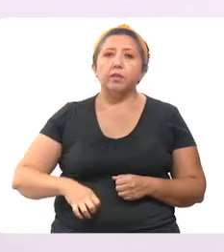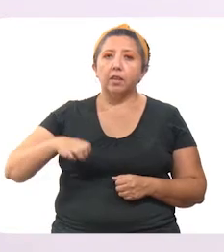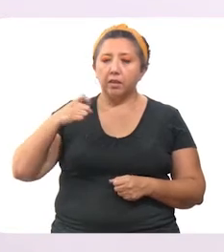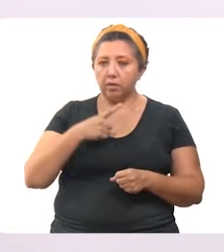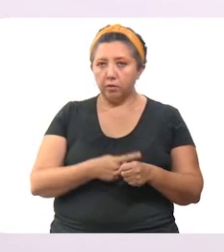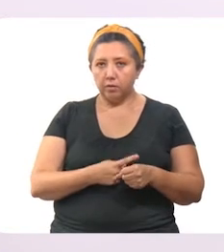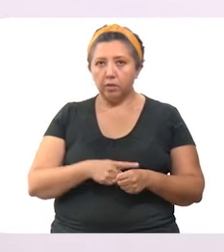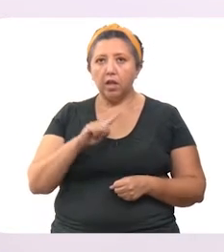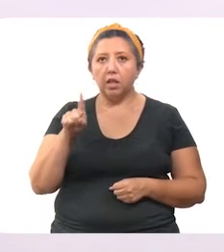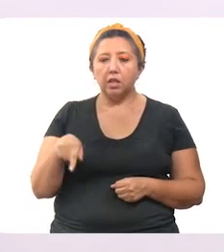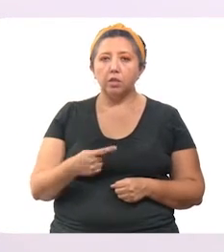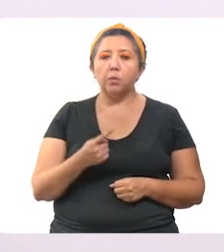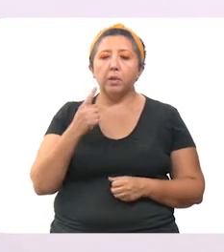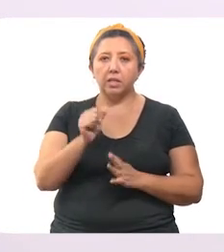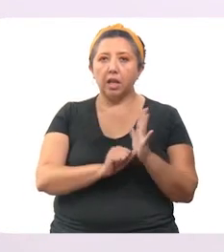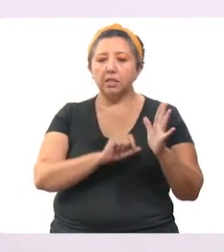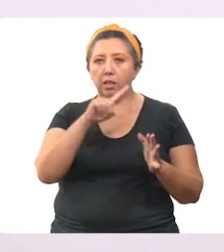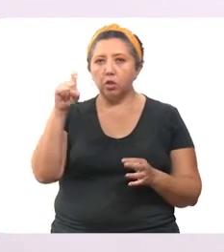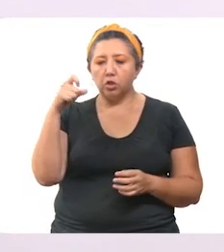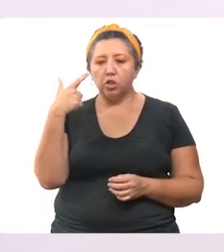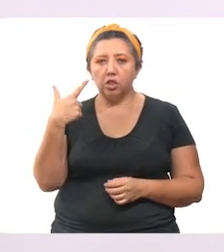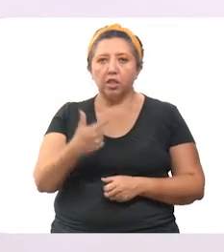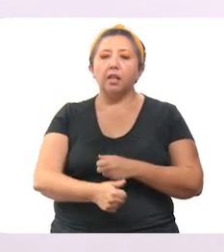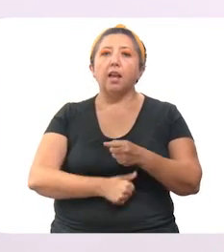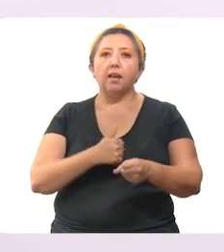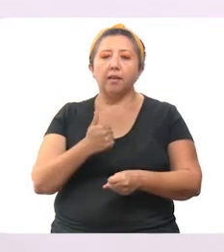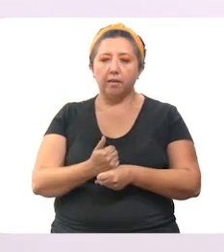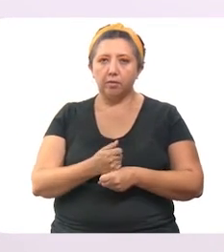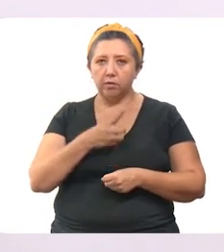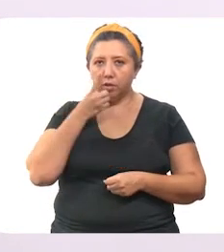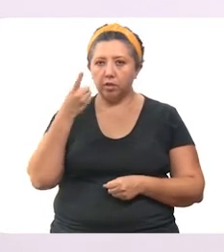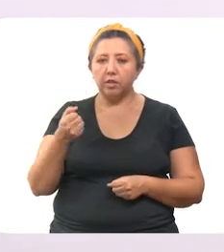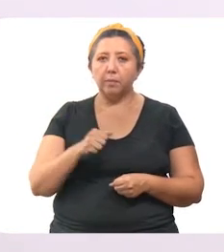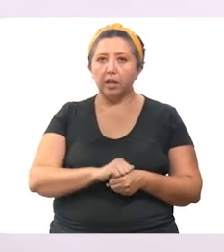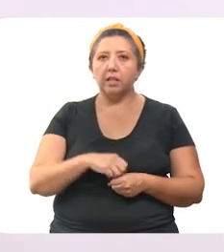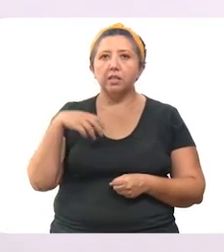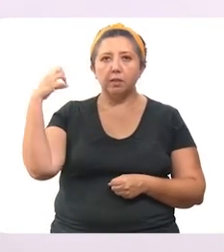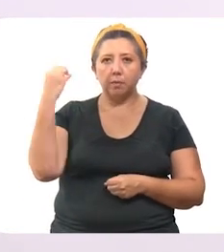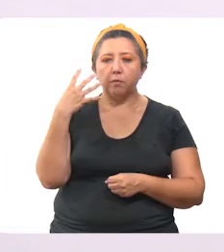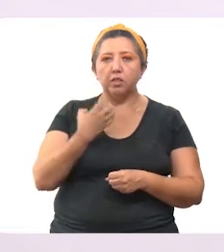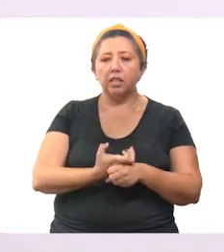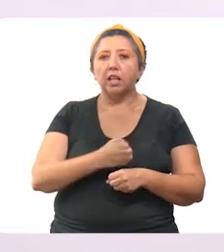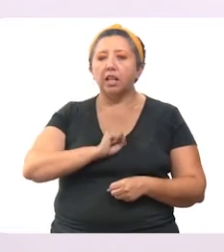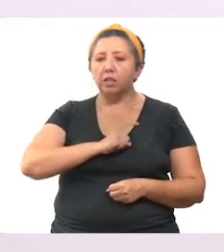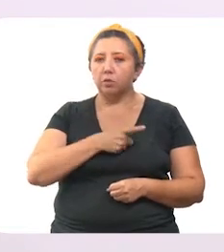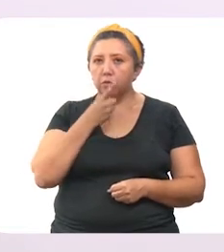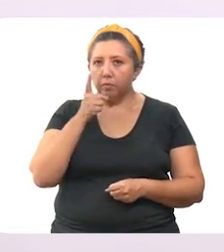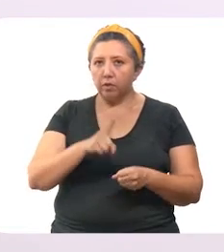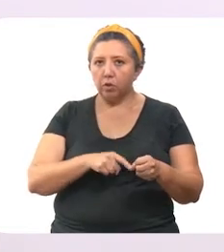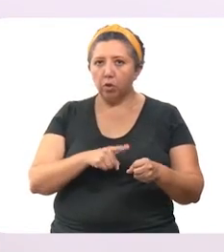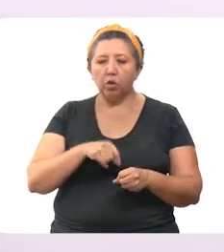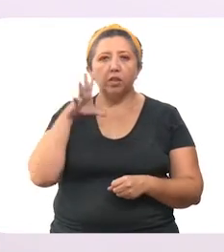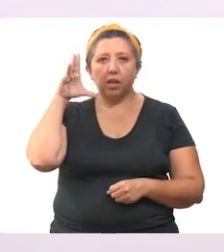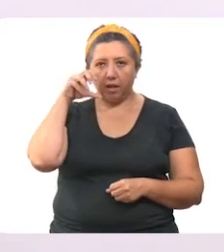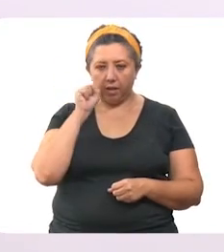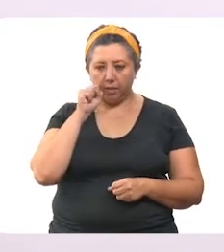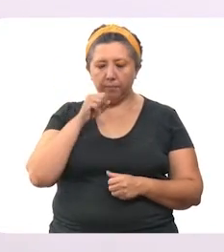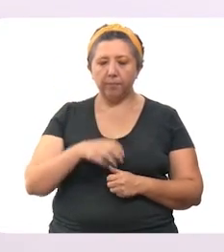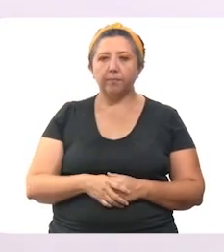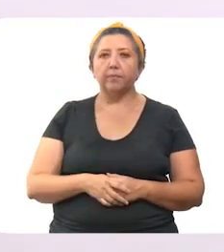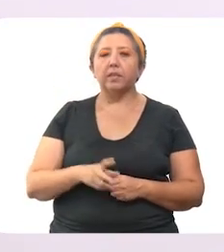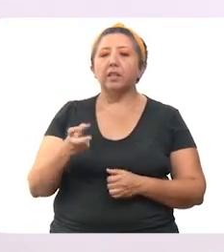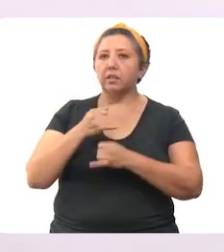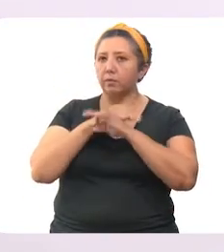El rango de edad de los casos es de un mes a 107 años. Los indicadores semanales del semáforo estatal de salud marcan color